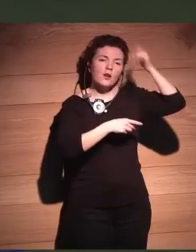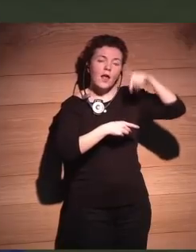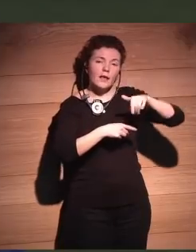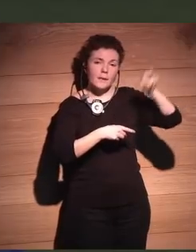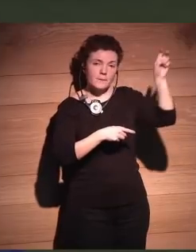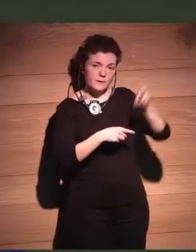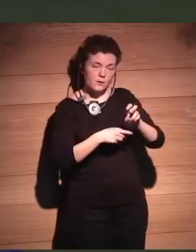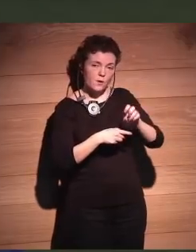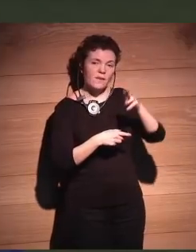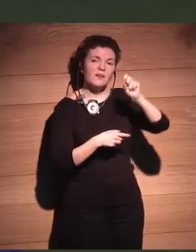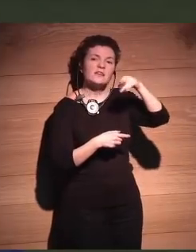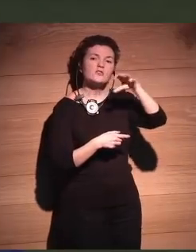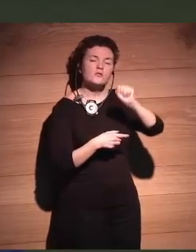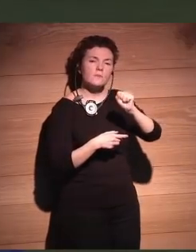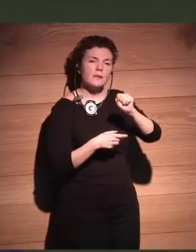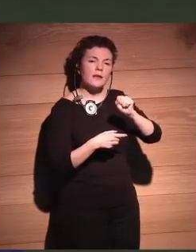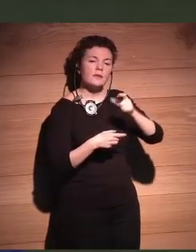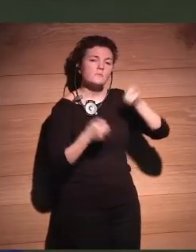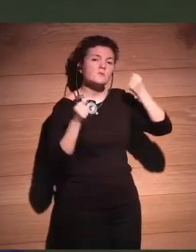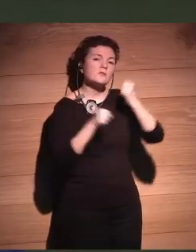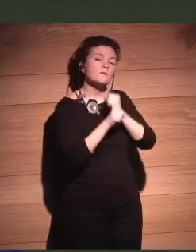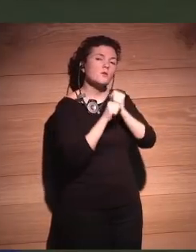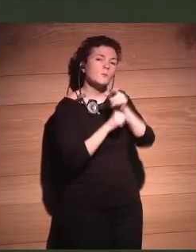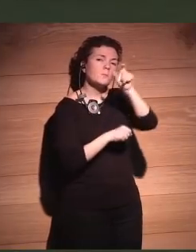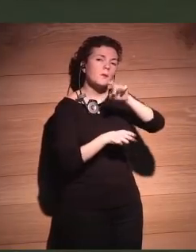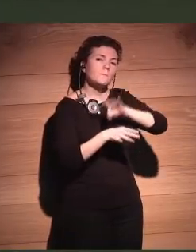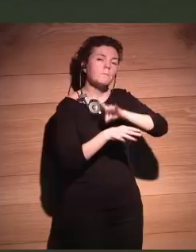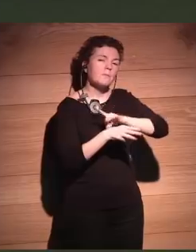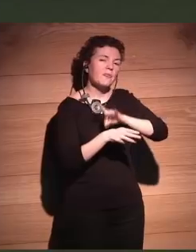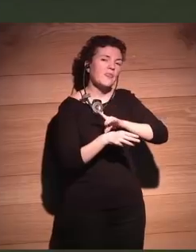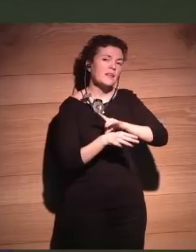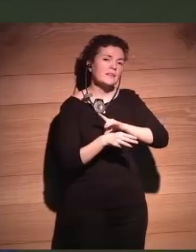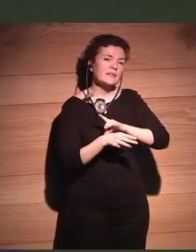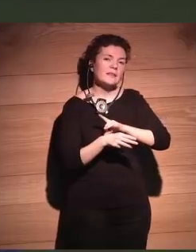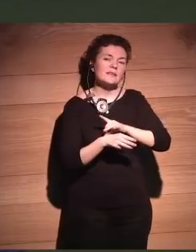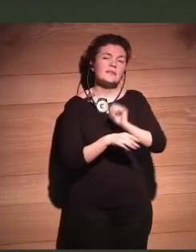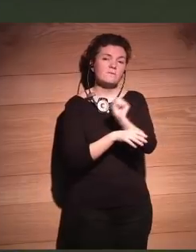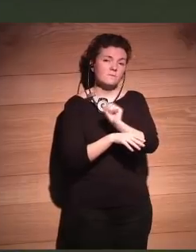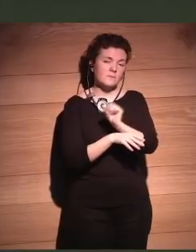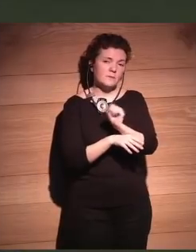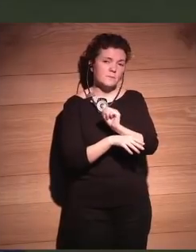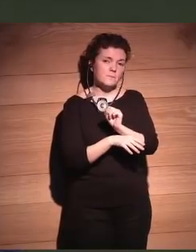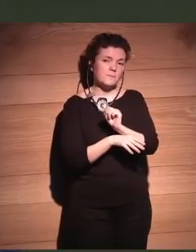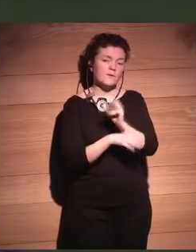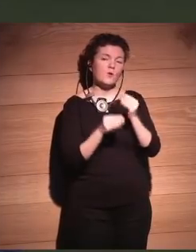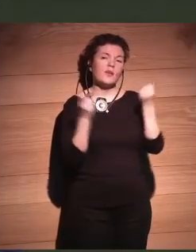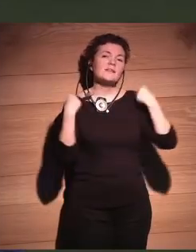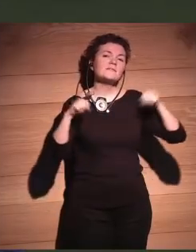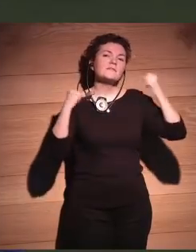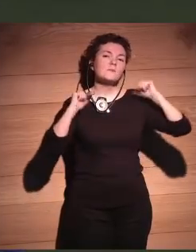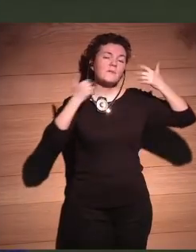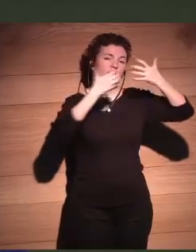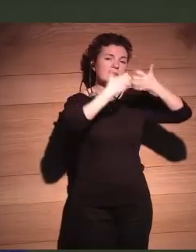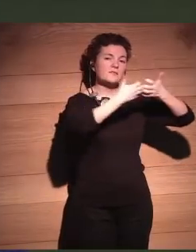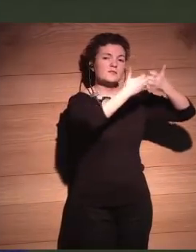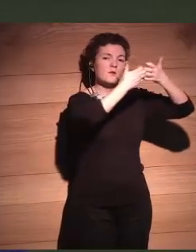sala, estamos trabajando con pacientes de Parkinson con ensayos que empezaron en Estados